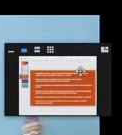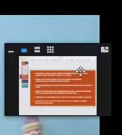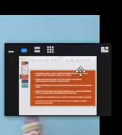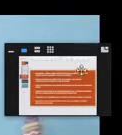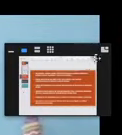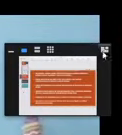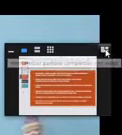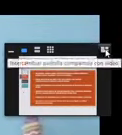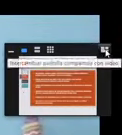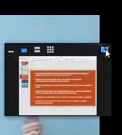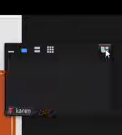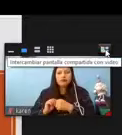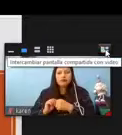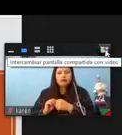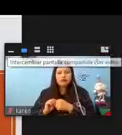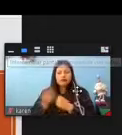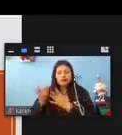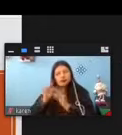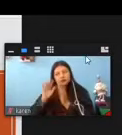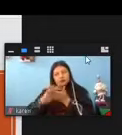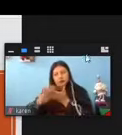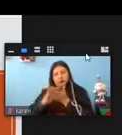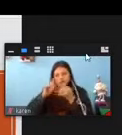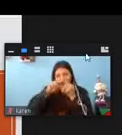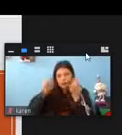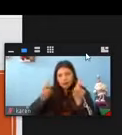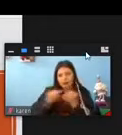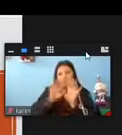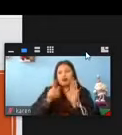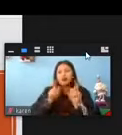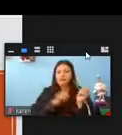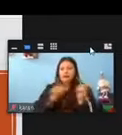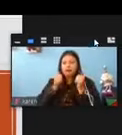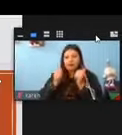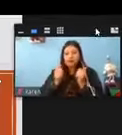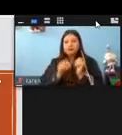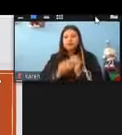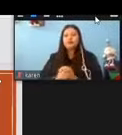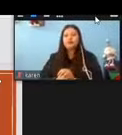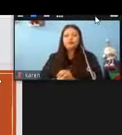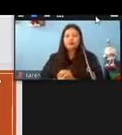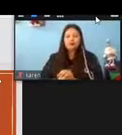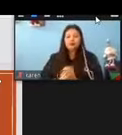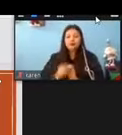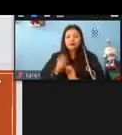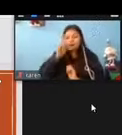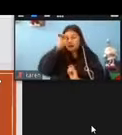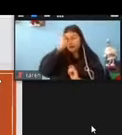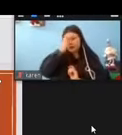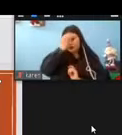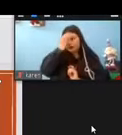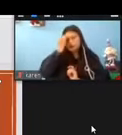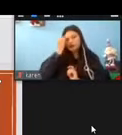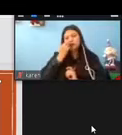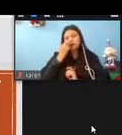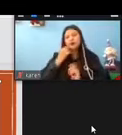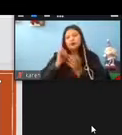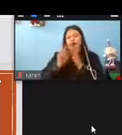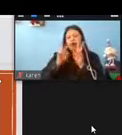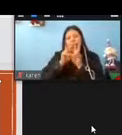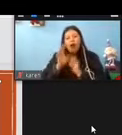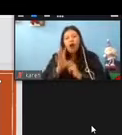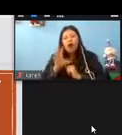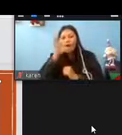Perdón, que no estoy viendo mi propia pantalla. Ok. Uno de los principales temas que